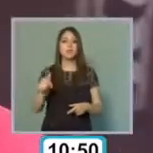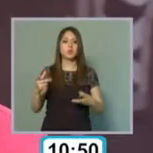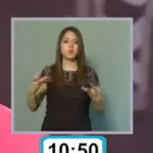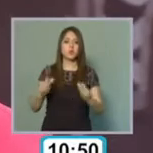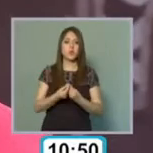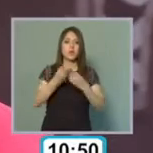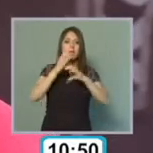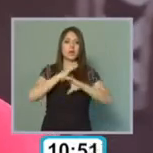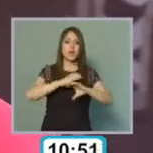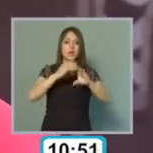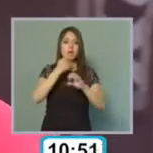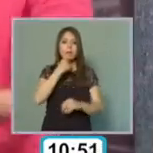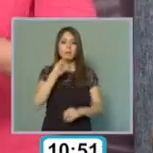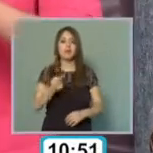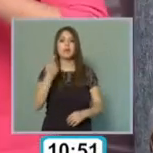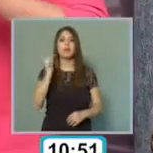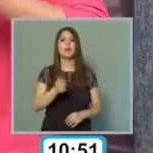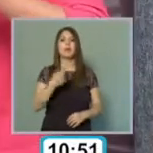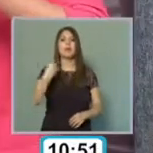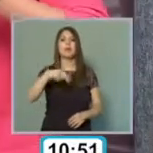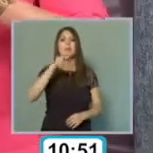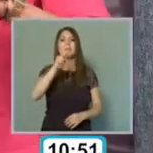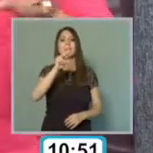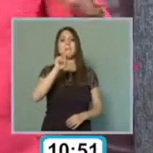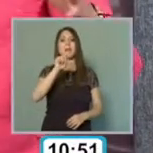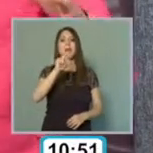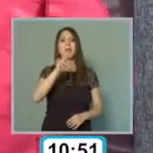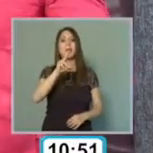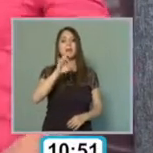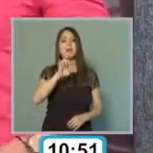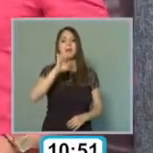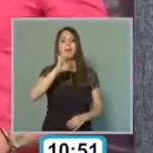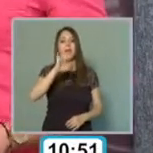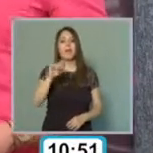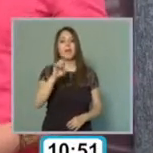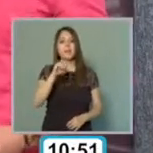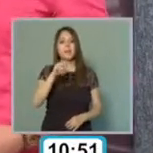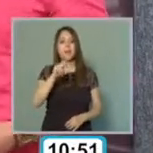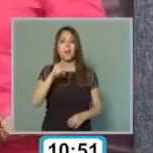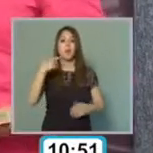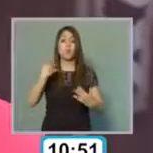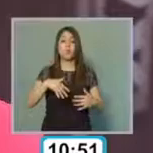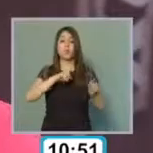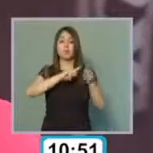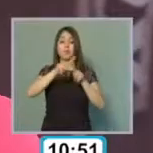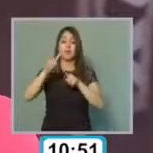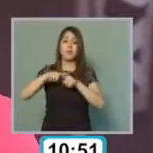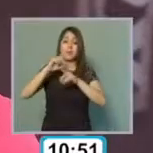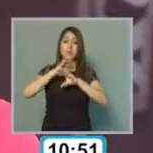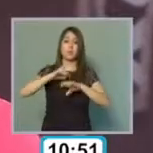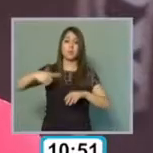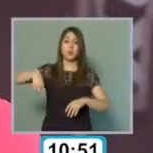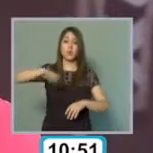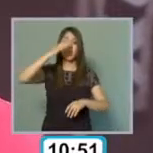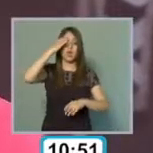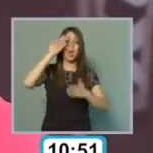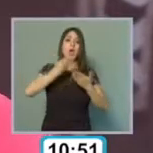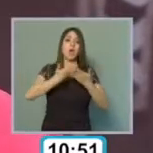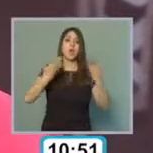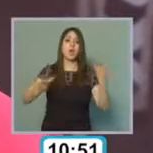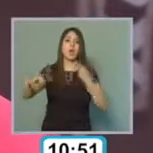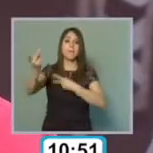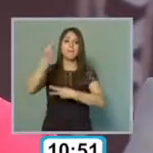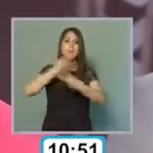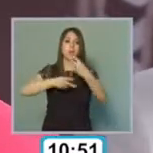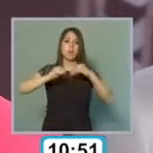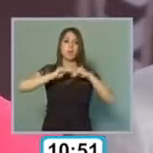es Padre Ejemplar. Bueno, han hecho éxito muchos temas. Ahora vienen a presentar, pues, a promoción aquí en la Ciudad de México.